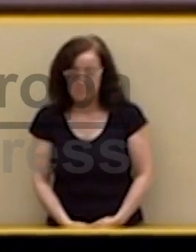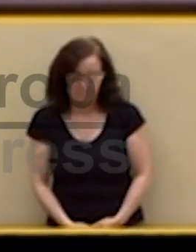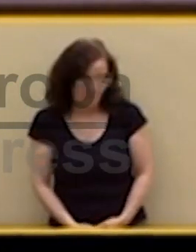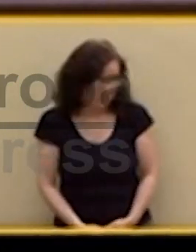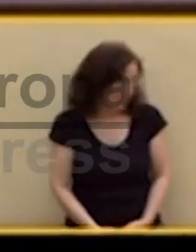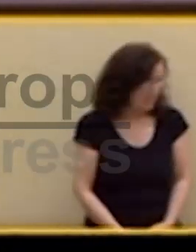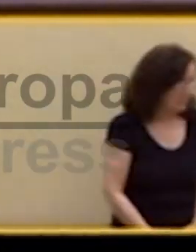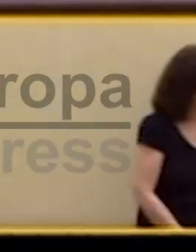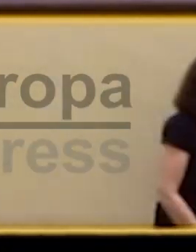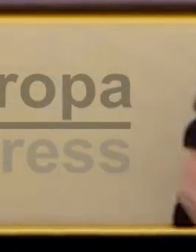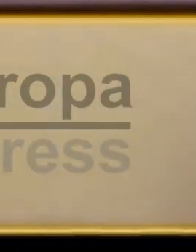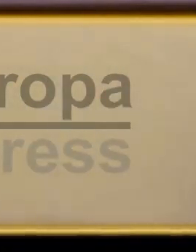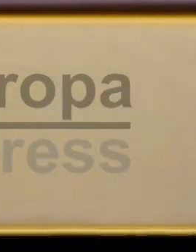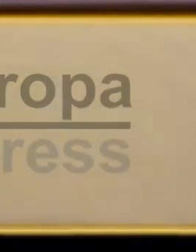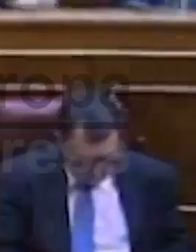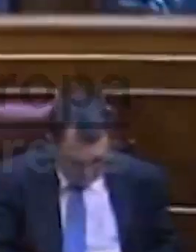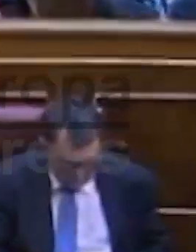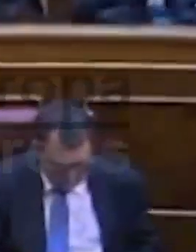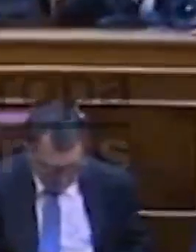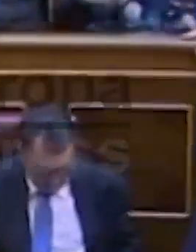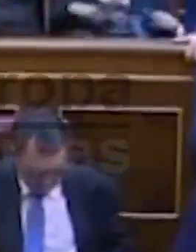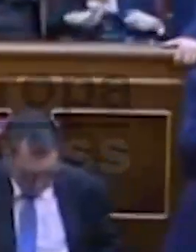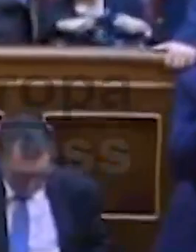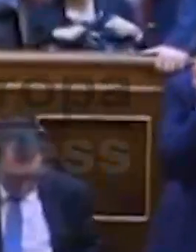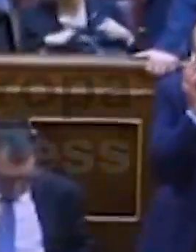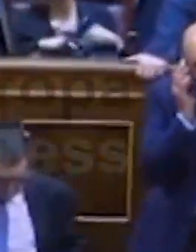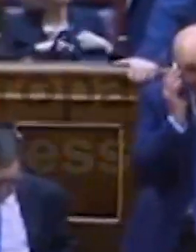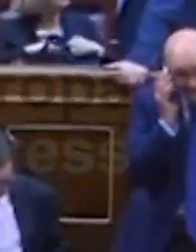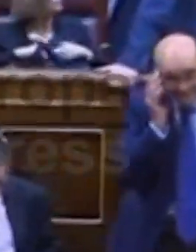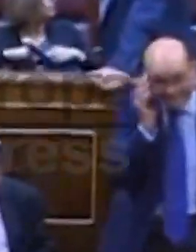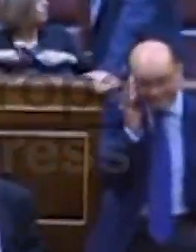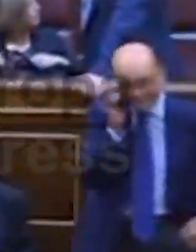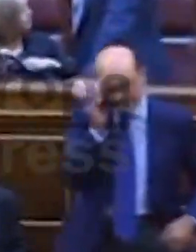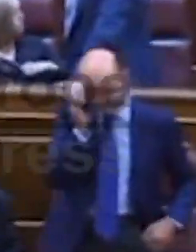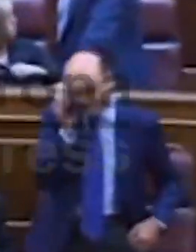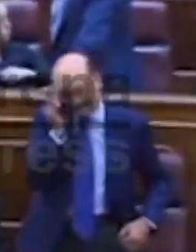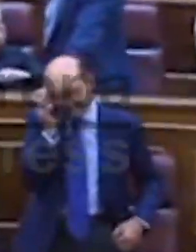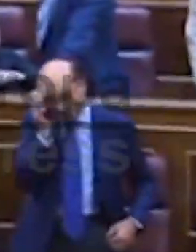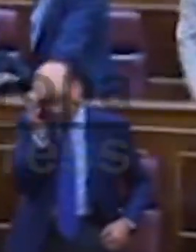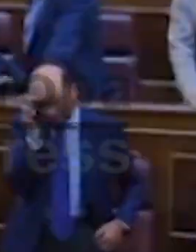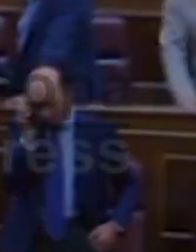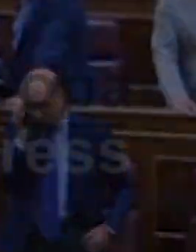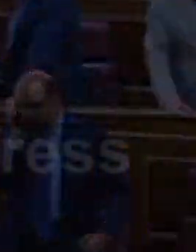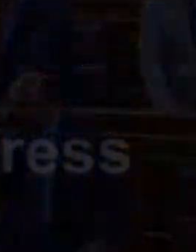ha seguido la misma Estela de las dos precedentes ya que igual que la de Pablo Iglesias fueron rechazadas